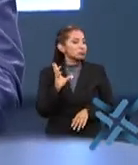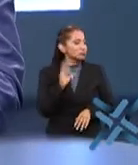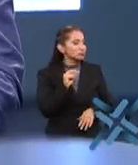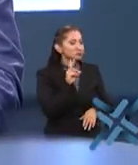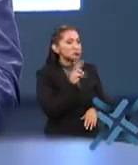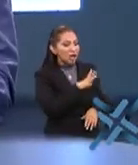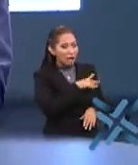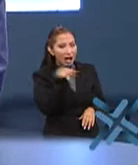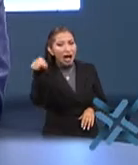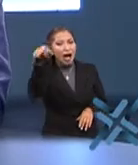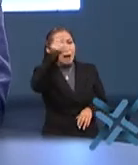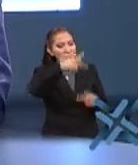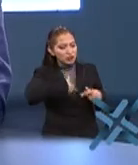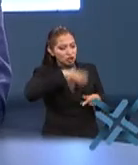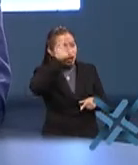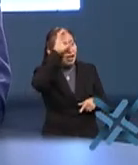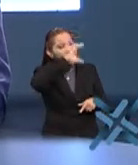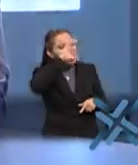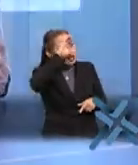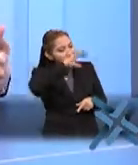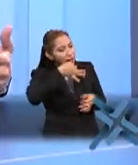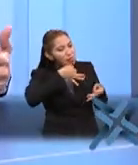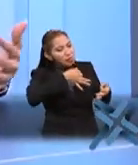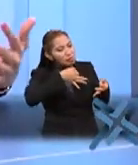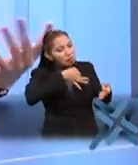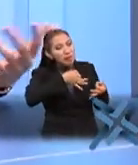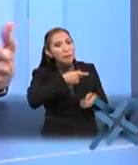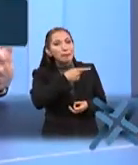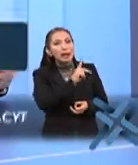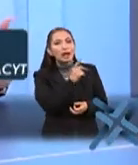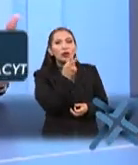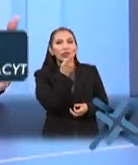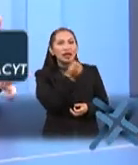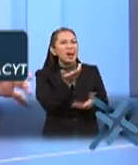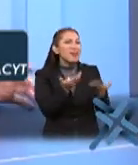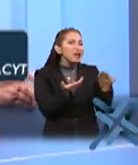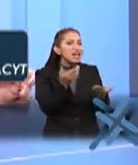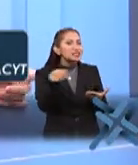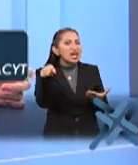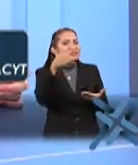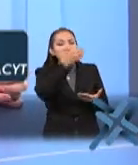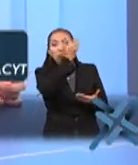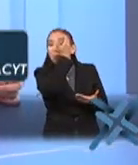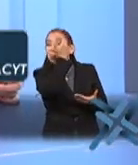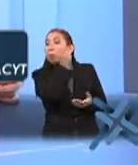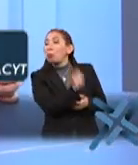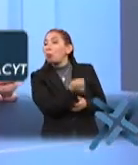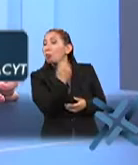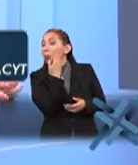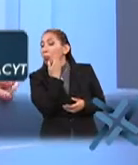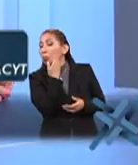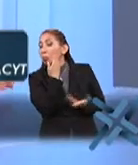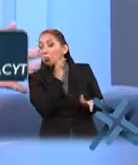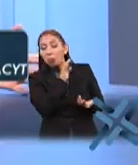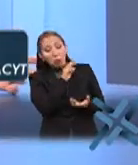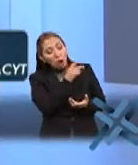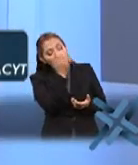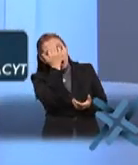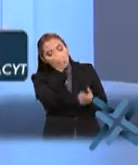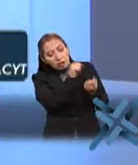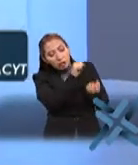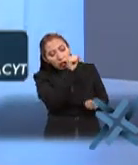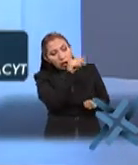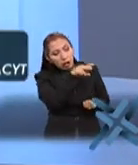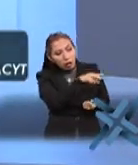cuenta que sí hay mucho interés por la ciencia, sin embargo, lo que te digo, a veces no se tenía esta pues,